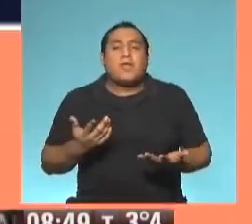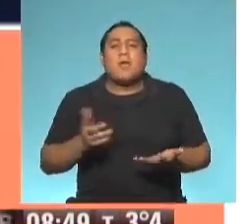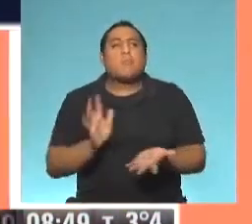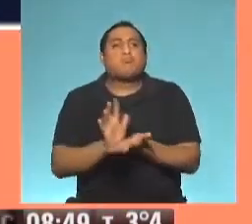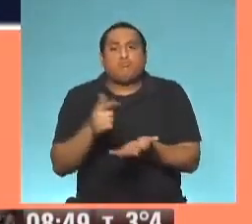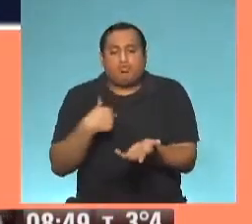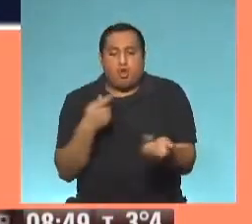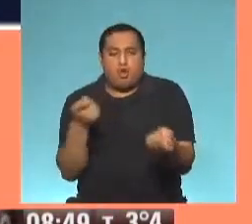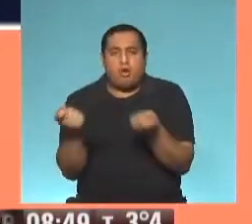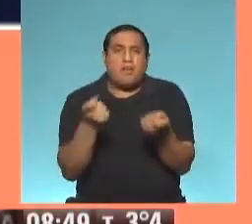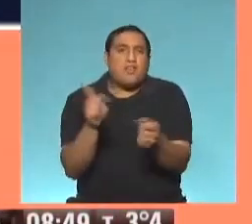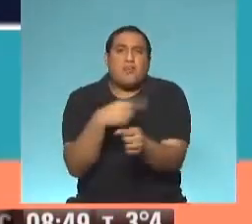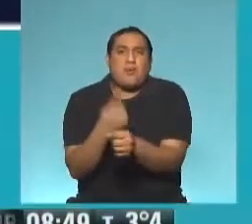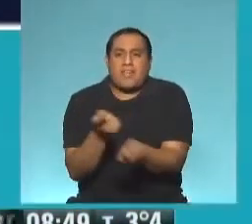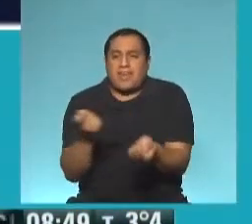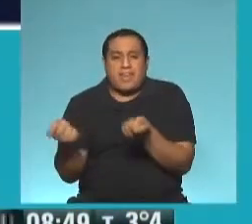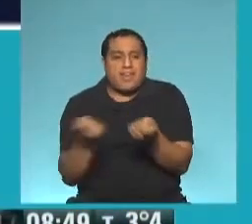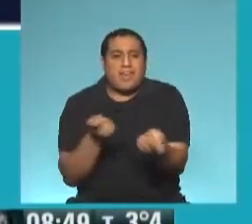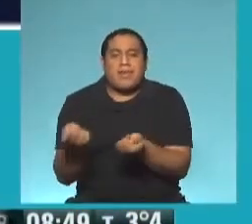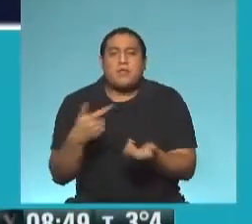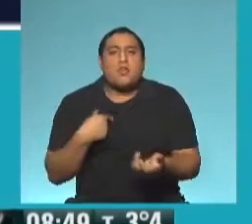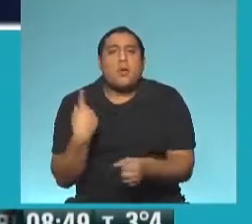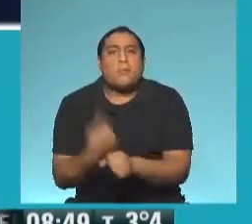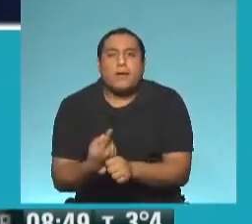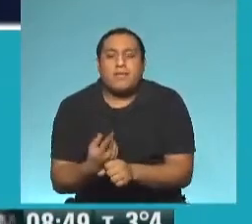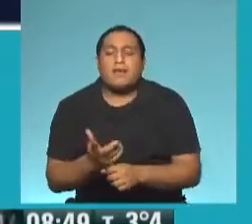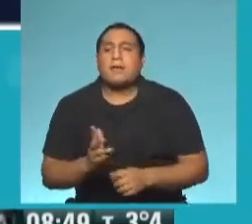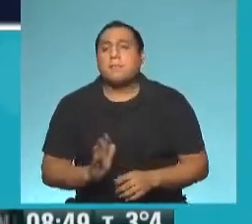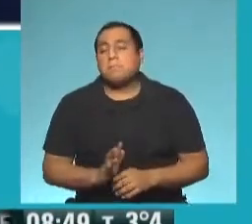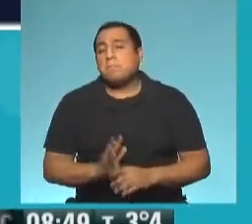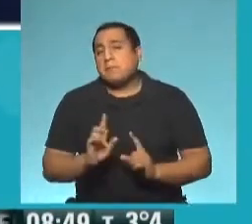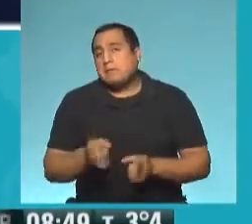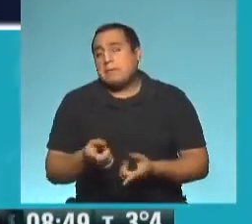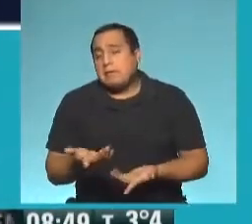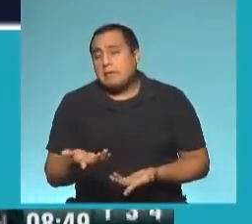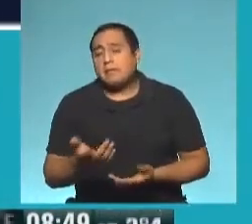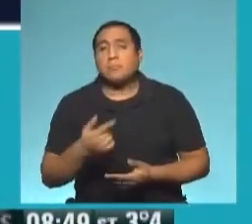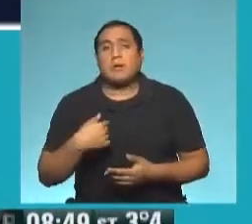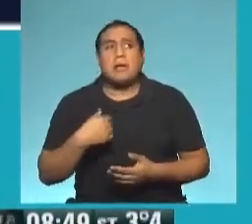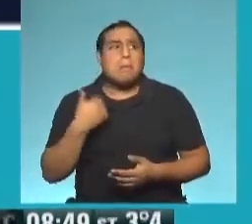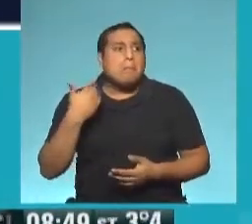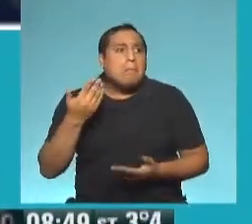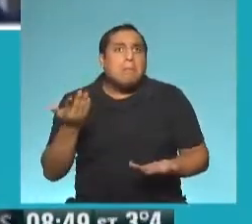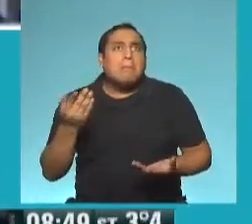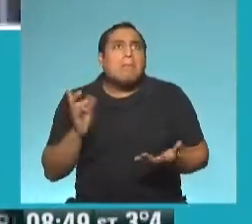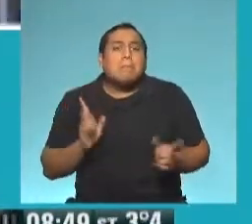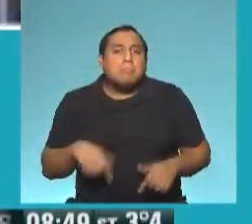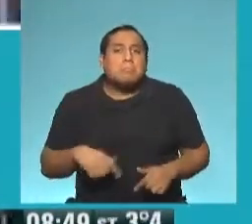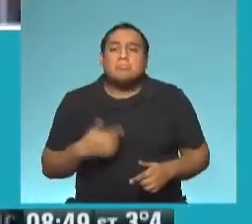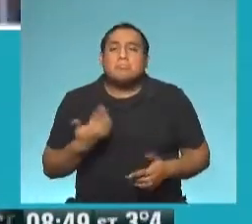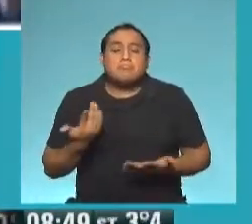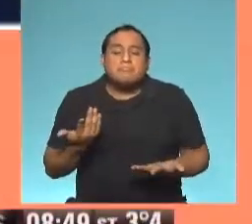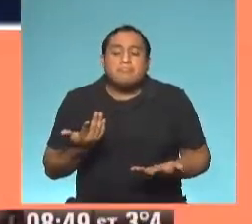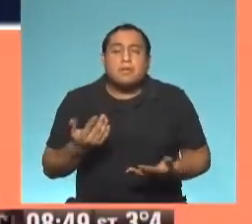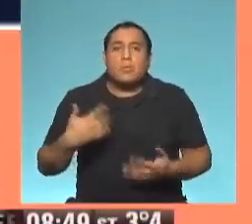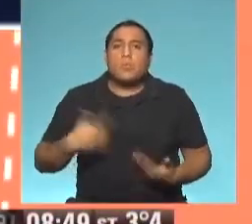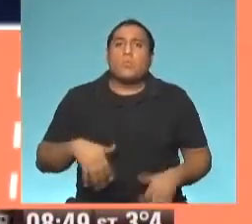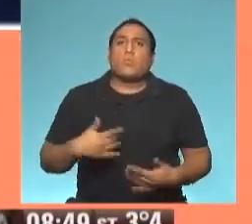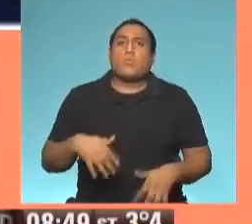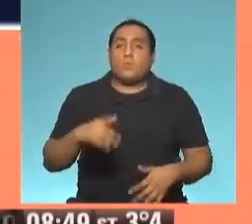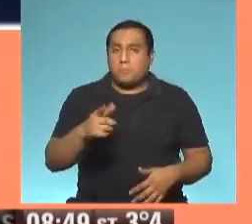de lo que va a pasar en nuestra vida. Esto que decías, la finitud tiene que ver también con una cuestión de incertidumbre que hace la condición humana. Qué increíble